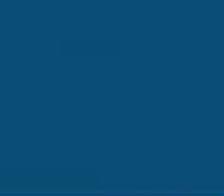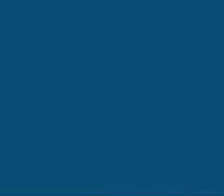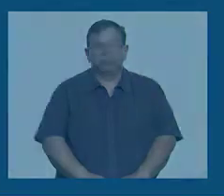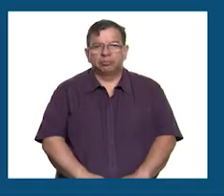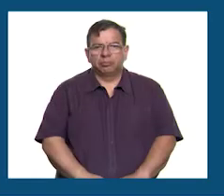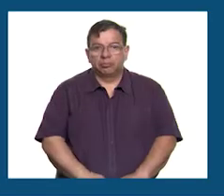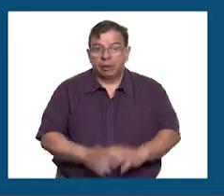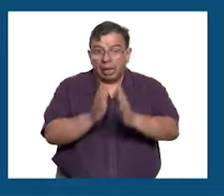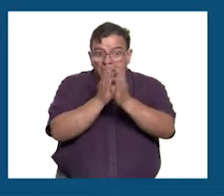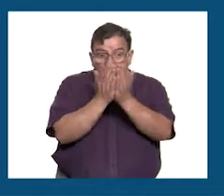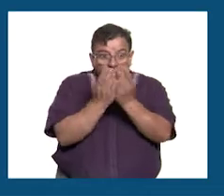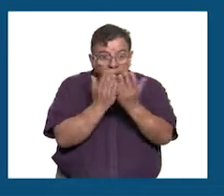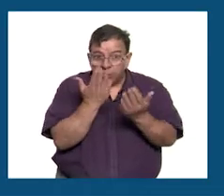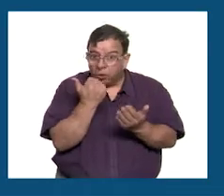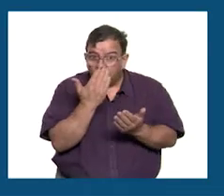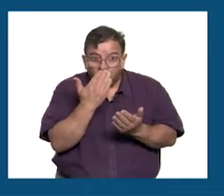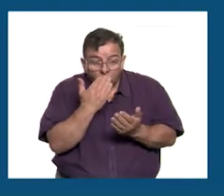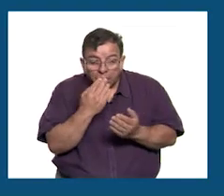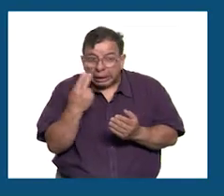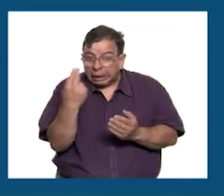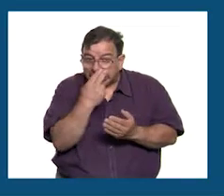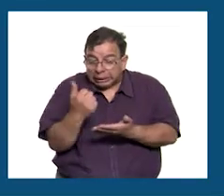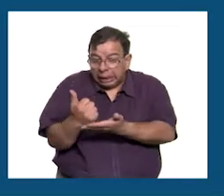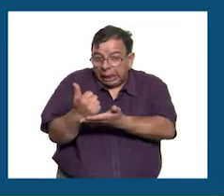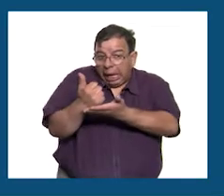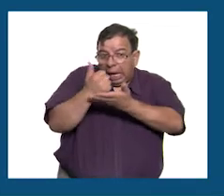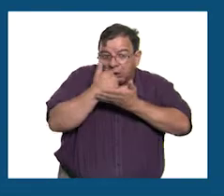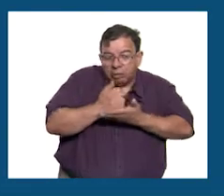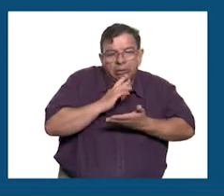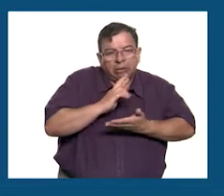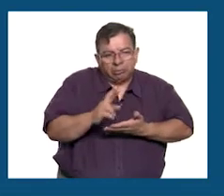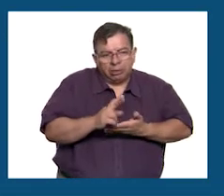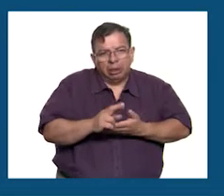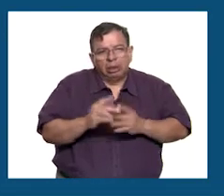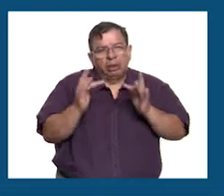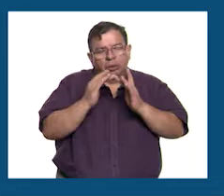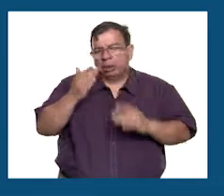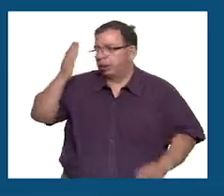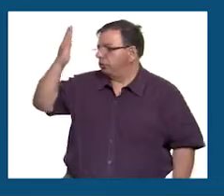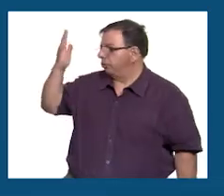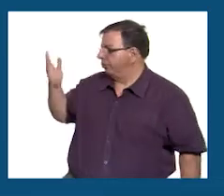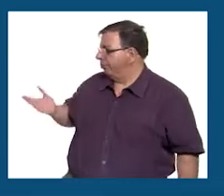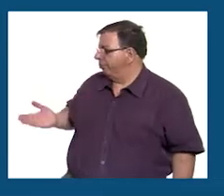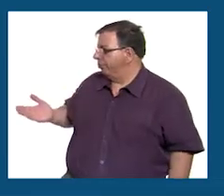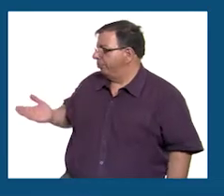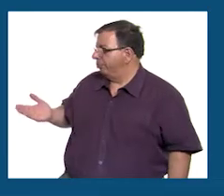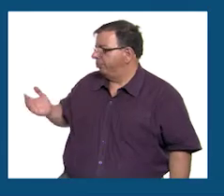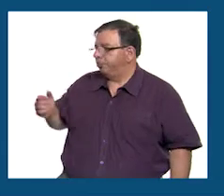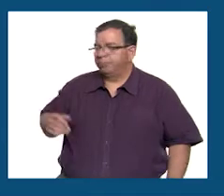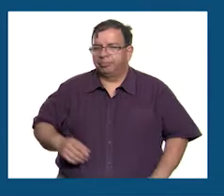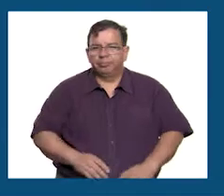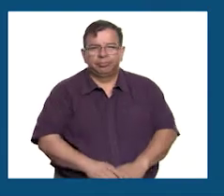Si no tienes el libro de texto o necesitas ayuda para responder las preguntas, contáctanos.